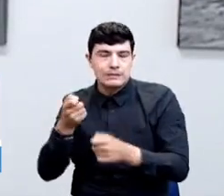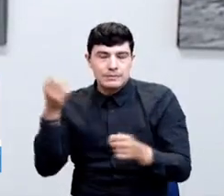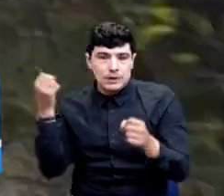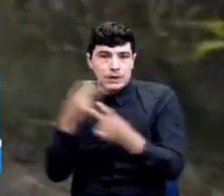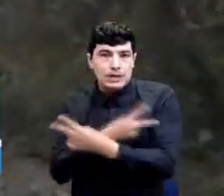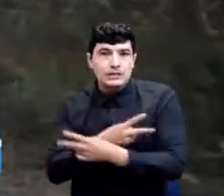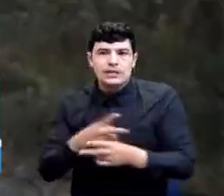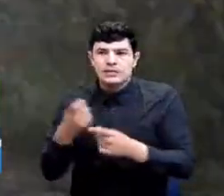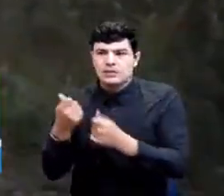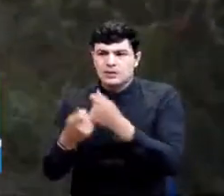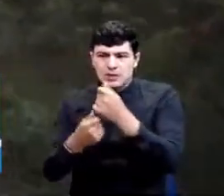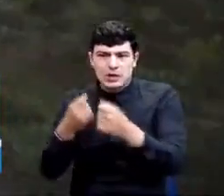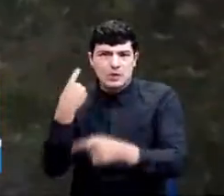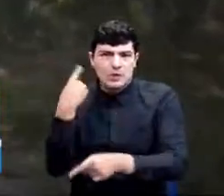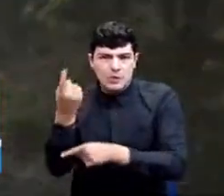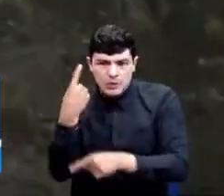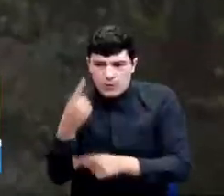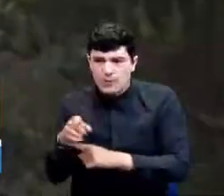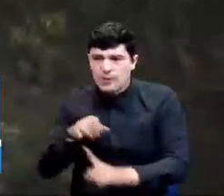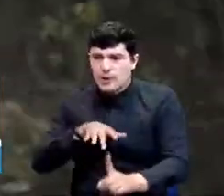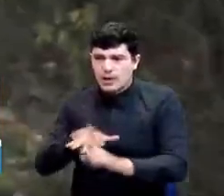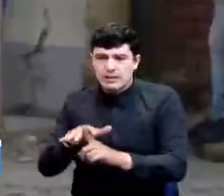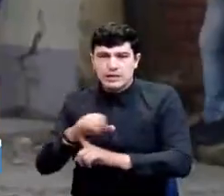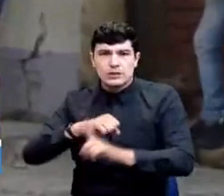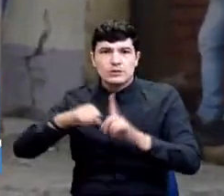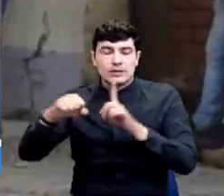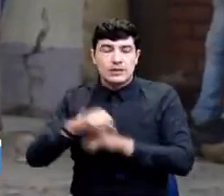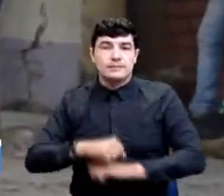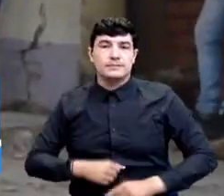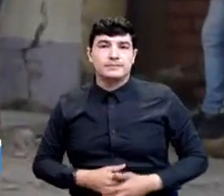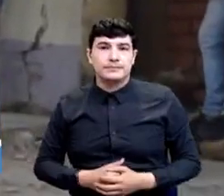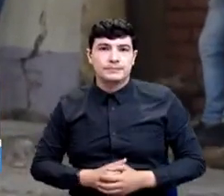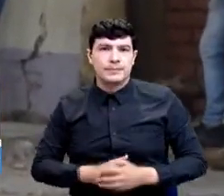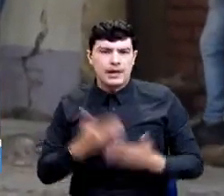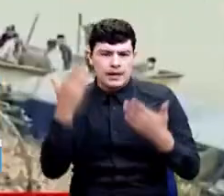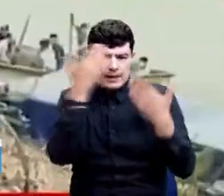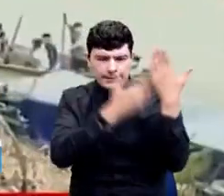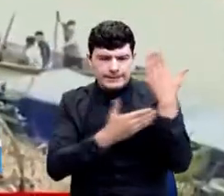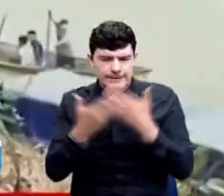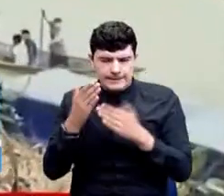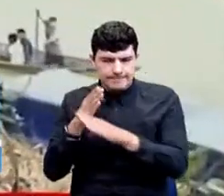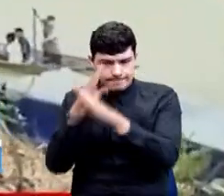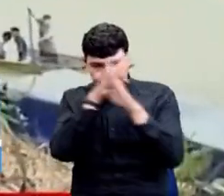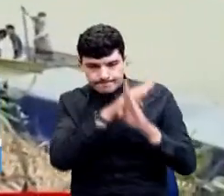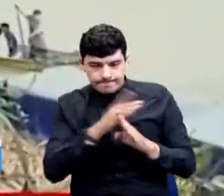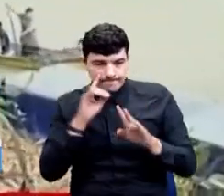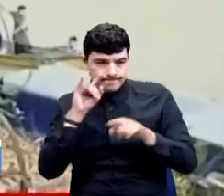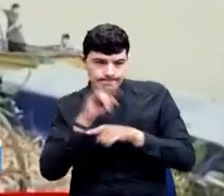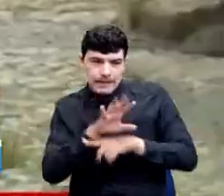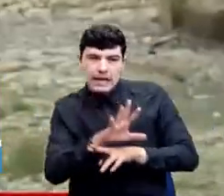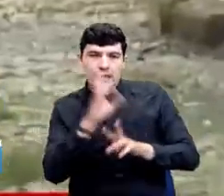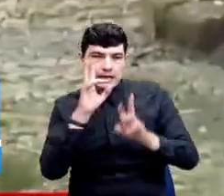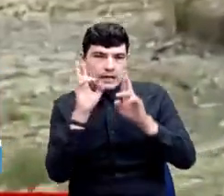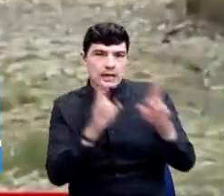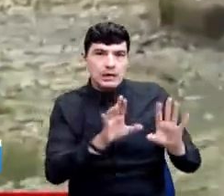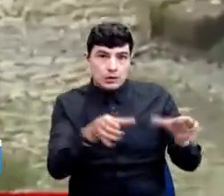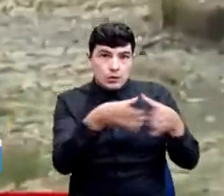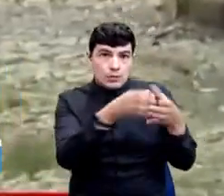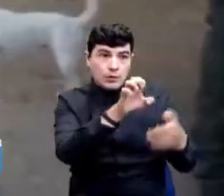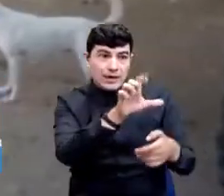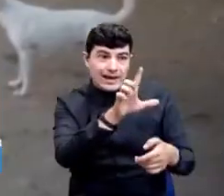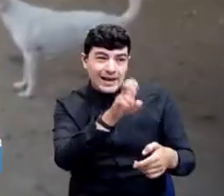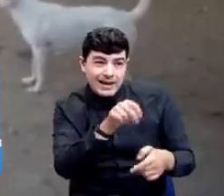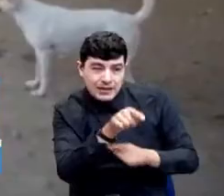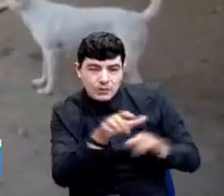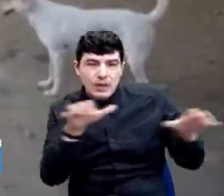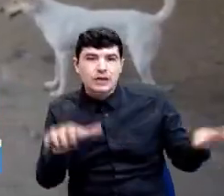económico para las autoridades y también para los analistas de seguridad el eln es el principal responsable de la mayoría